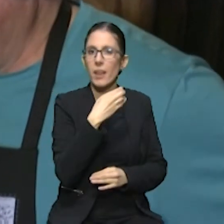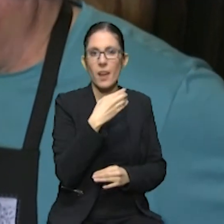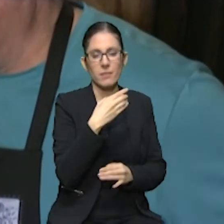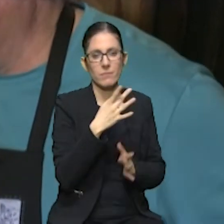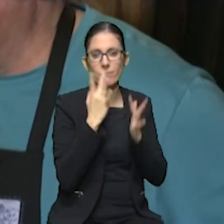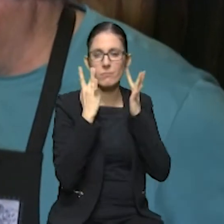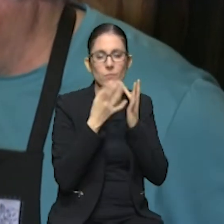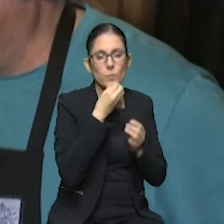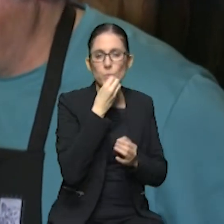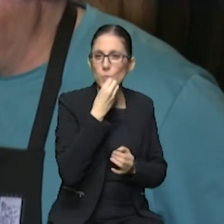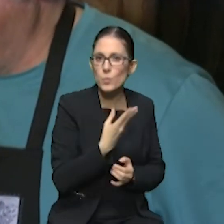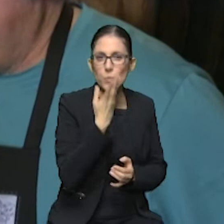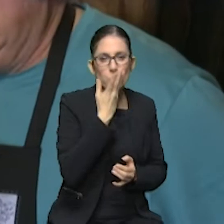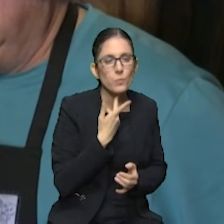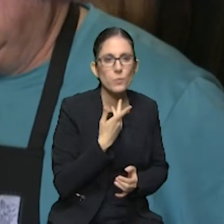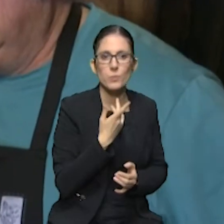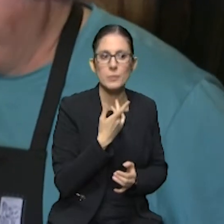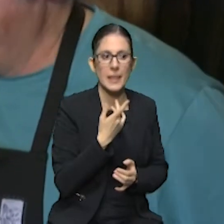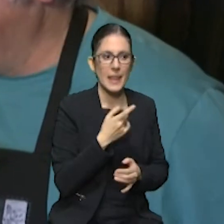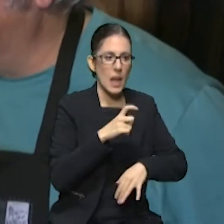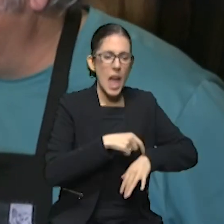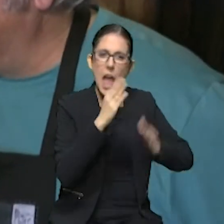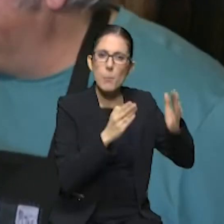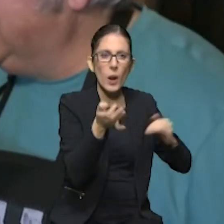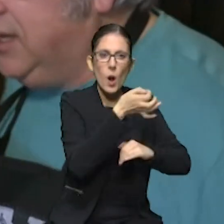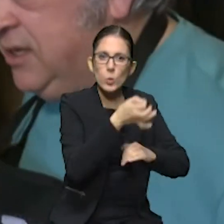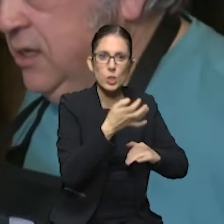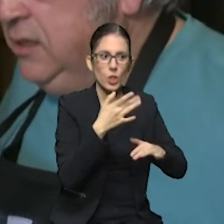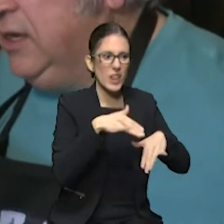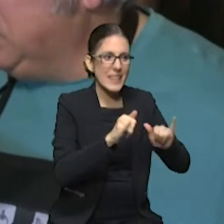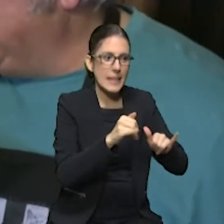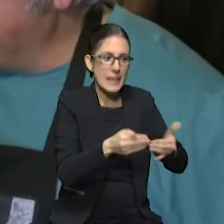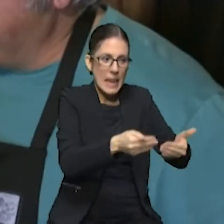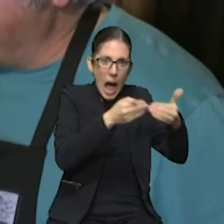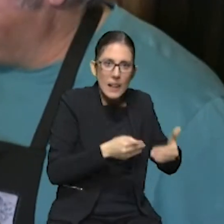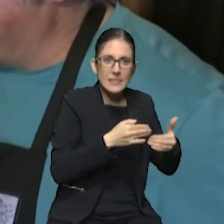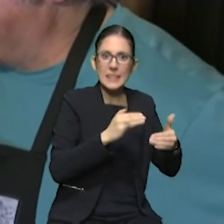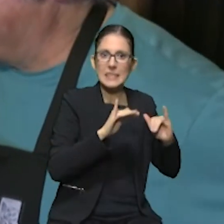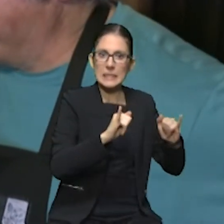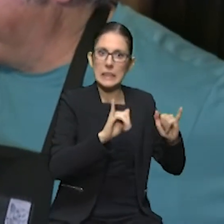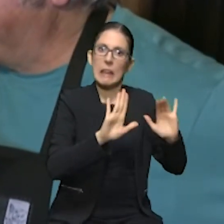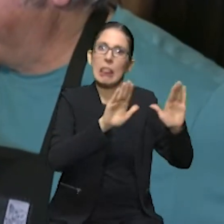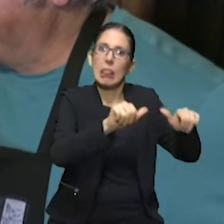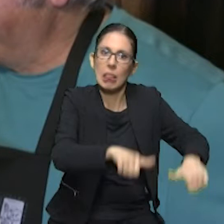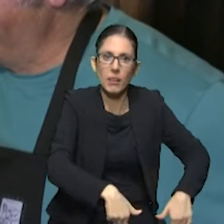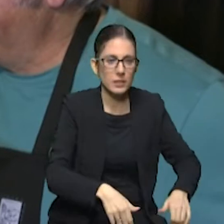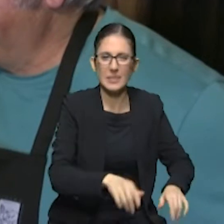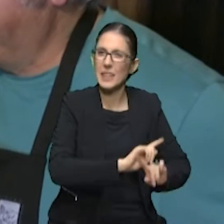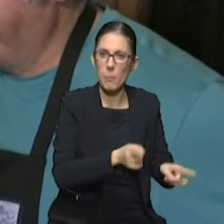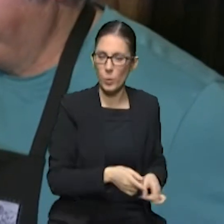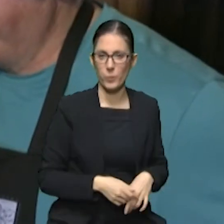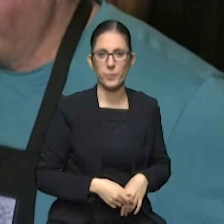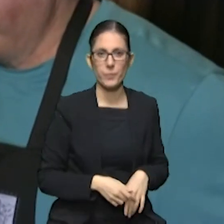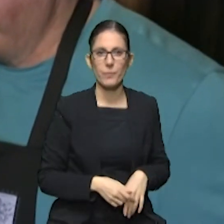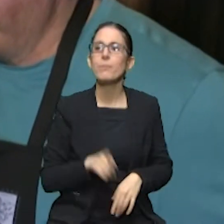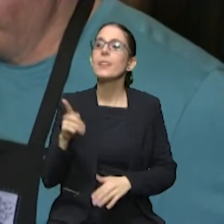se cogió en su momento. Ni se adelantó ni se atrasó. de los pocos años que pasa eso. La temporada,